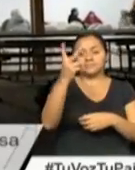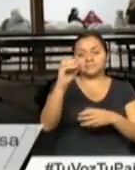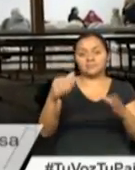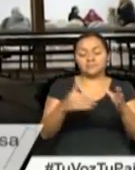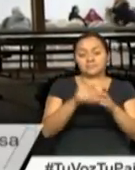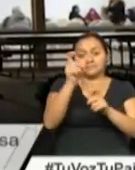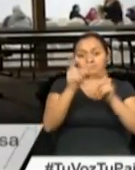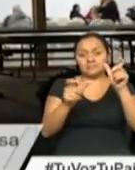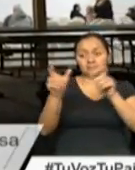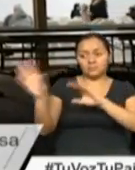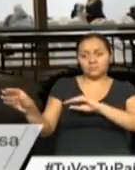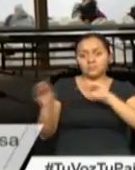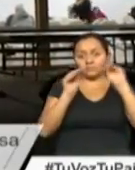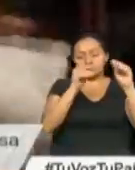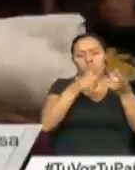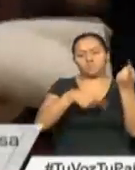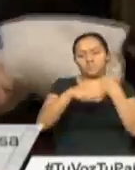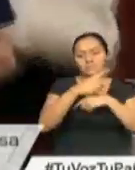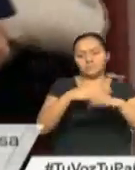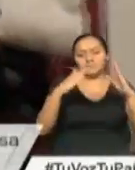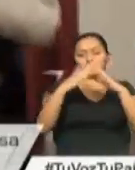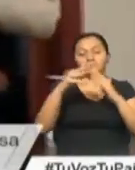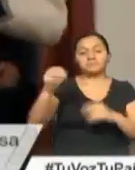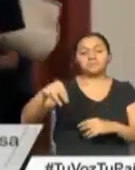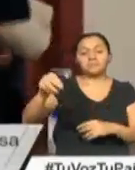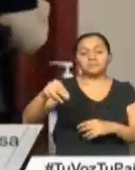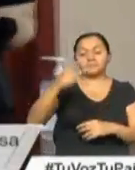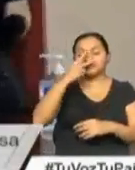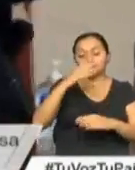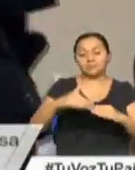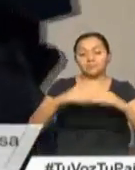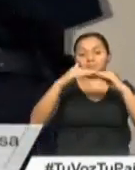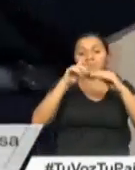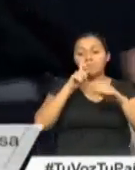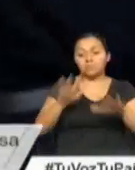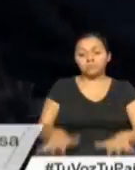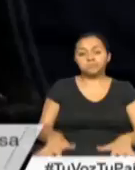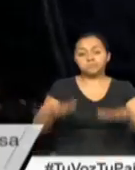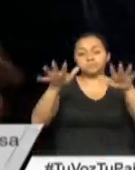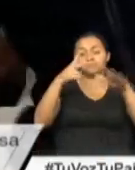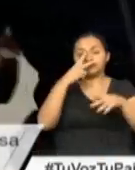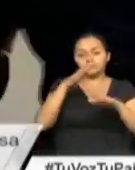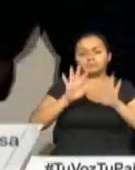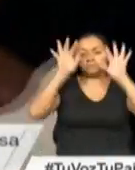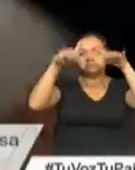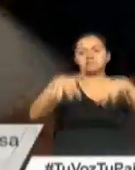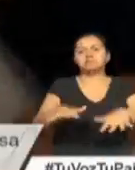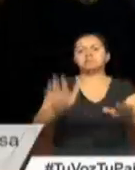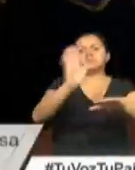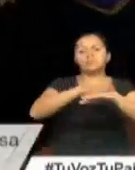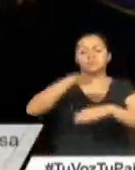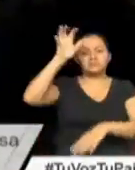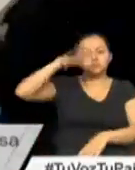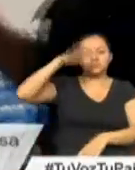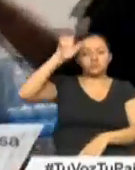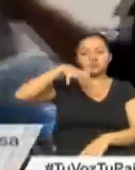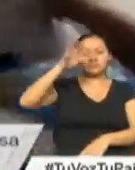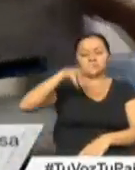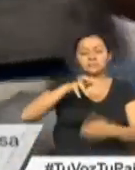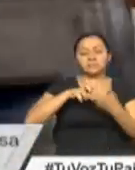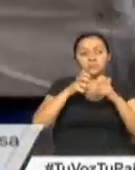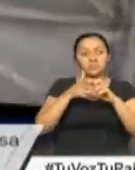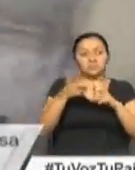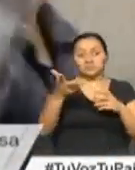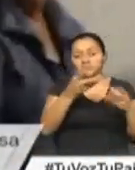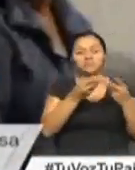personas evacuadas pueden volver a sus hogares desde el martes, después que el embalse de la represa de Oroville se desbordara por las lluvias y los aliviaderos quedaron